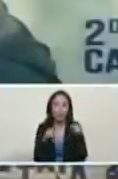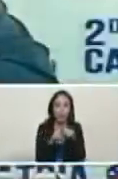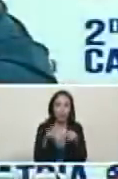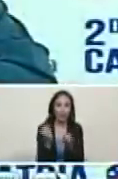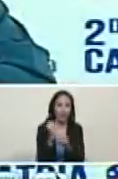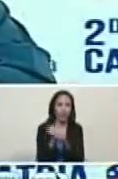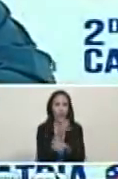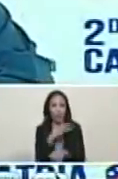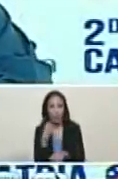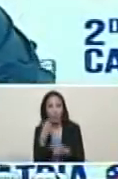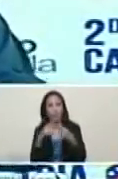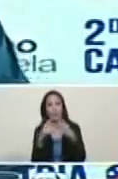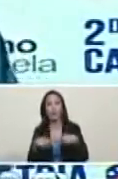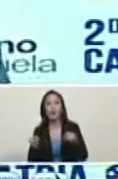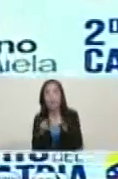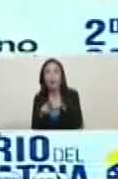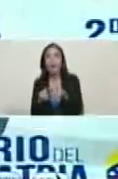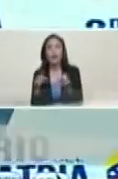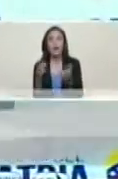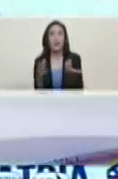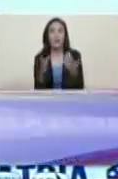mano.